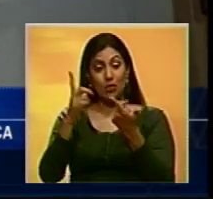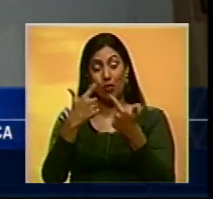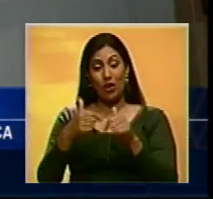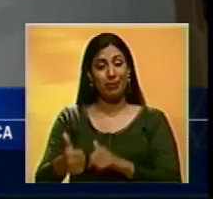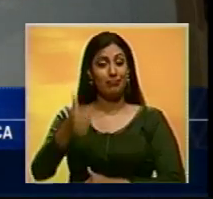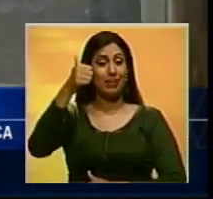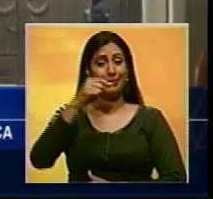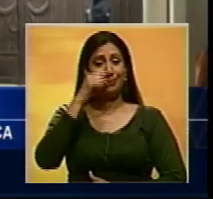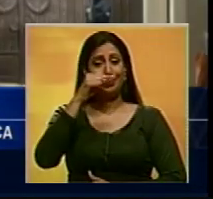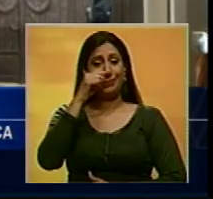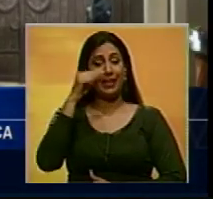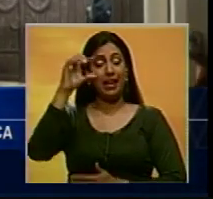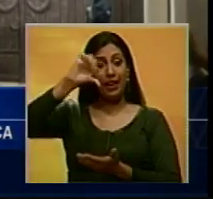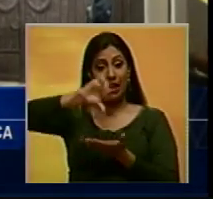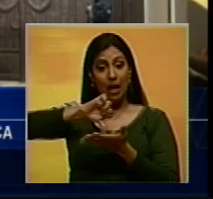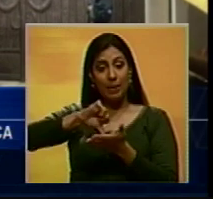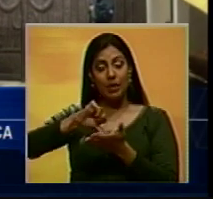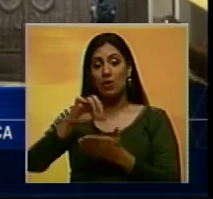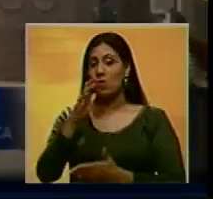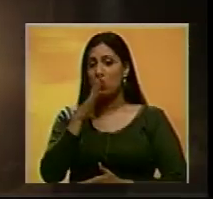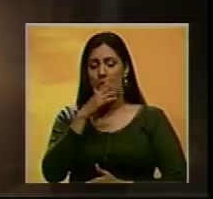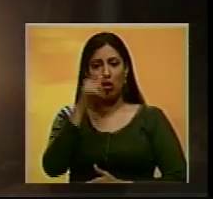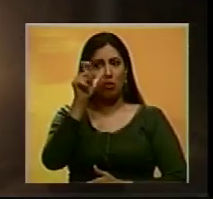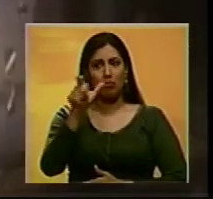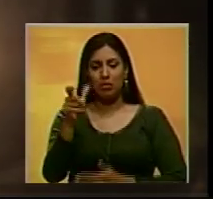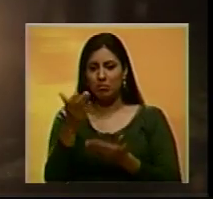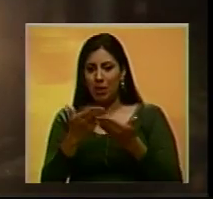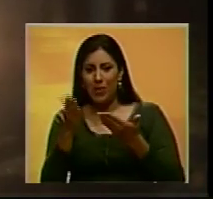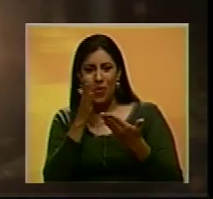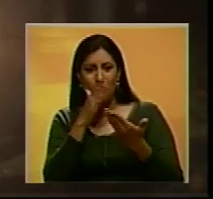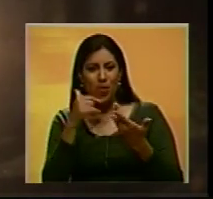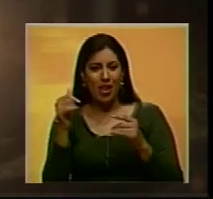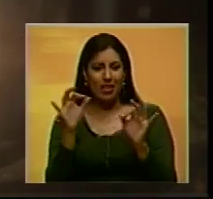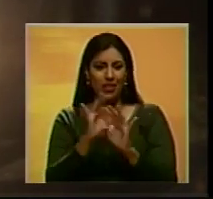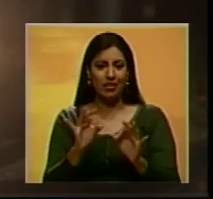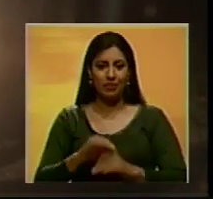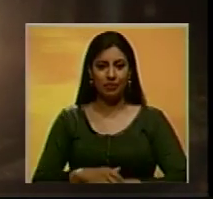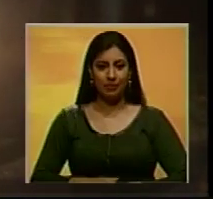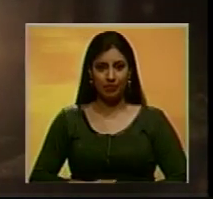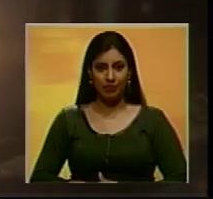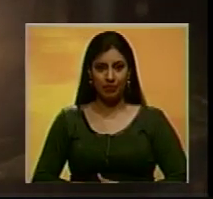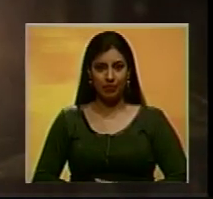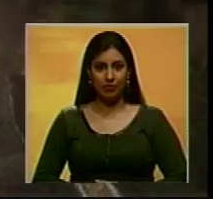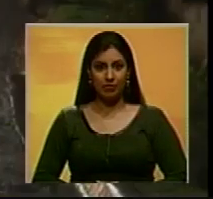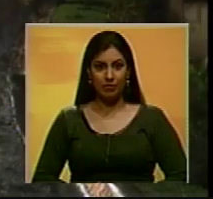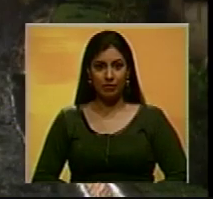más exclusivas de la capital, no se encontraron documentos de interés.